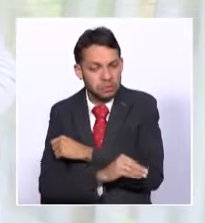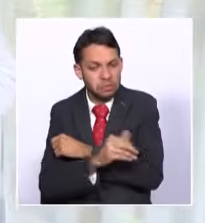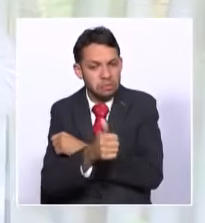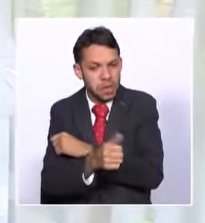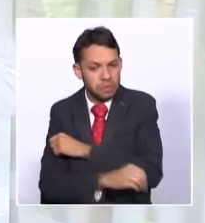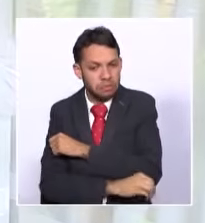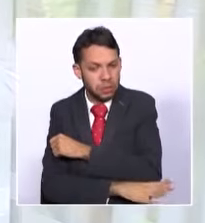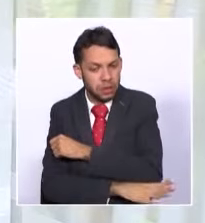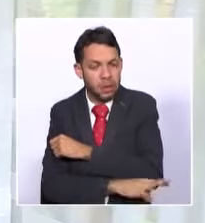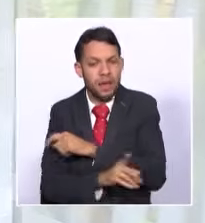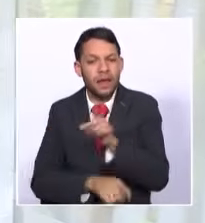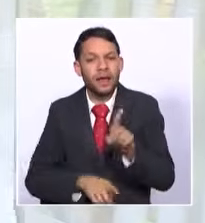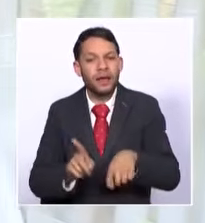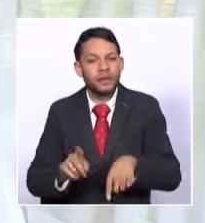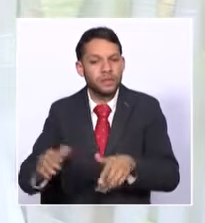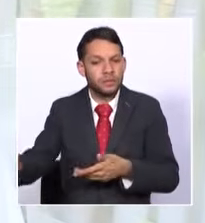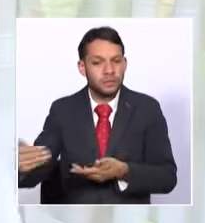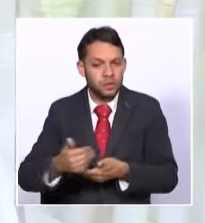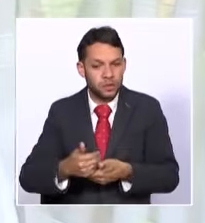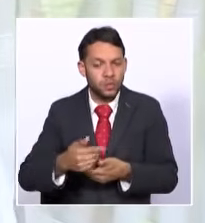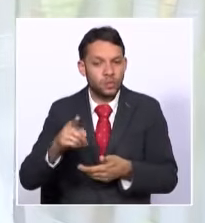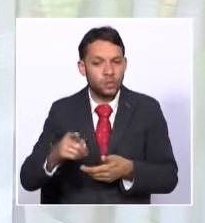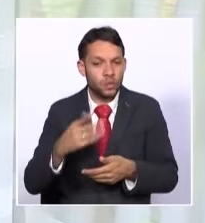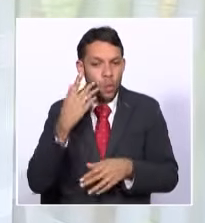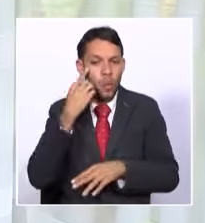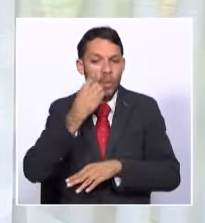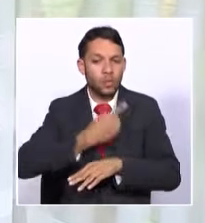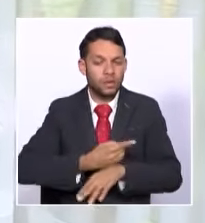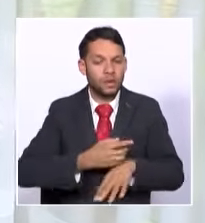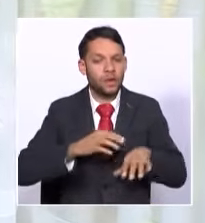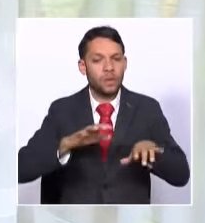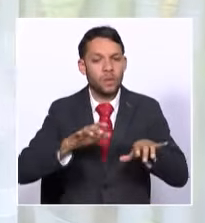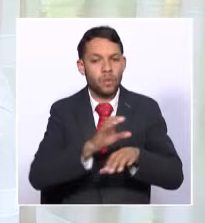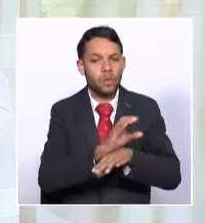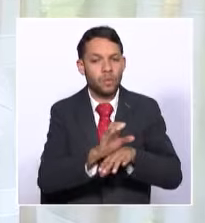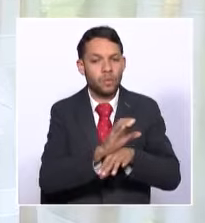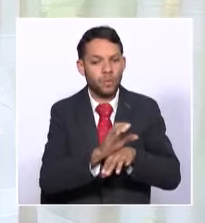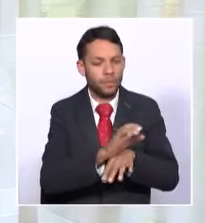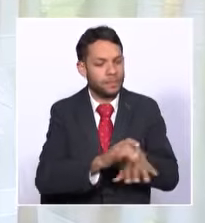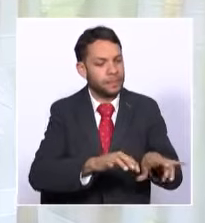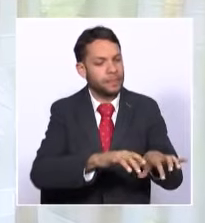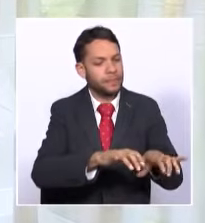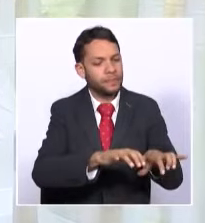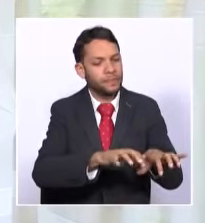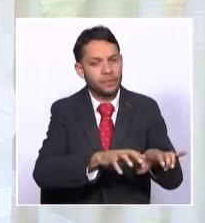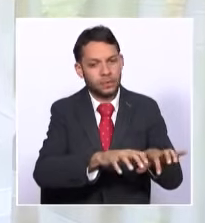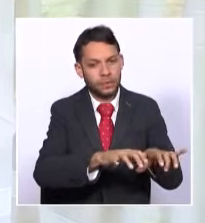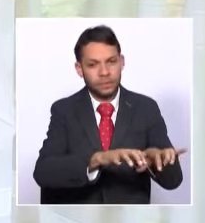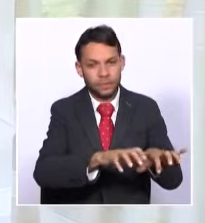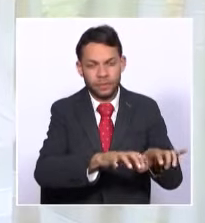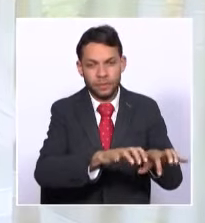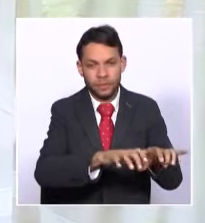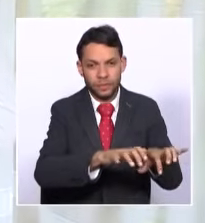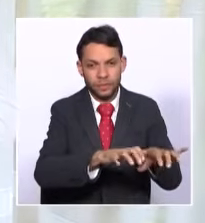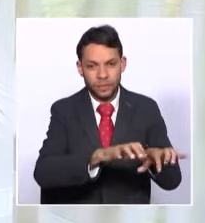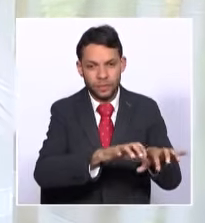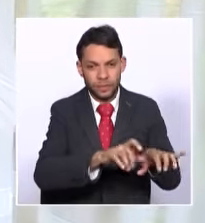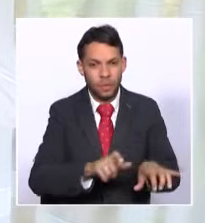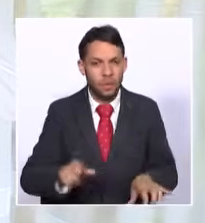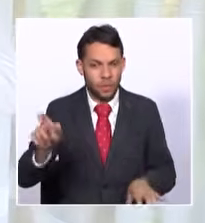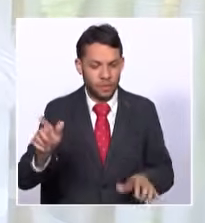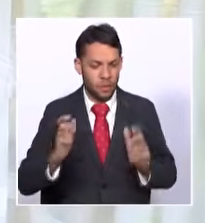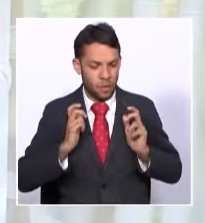muchos muchachos que ven acá, que yo estoy todo el día en la computadora en esta posición y empieza el cuerpo a adquirir ciertas